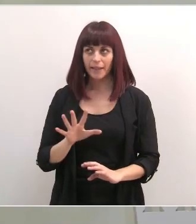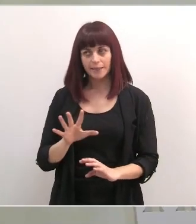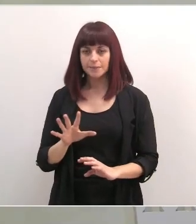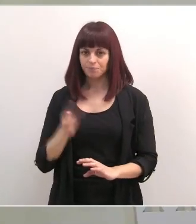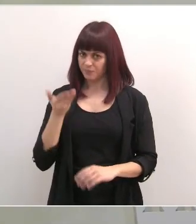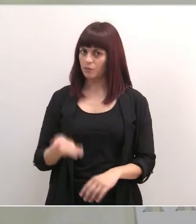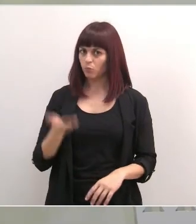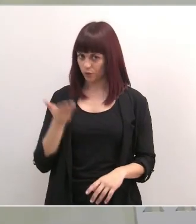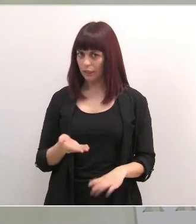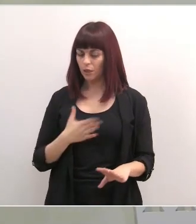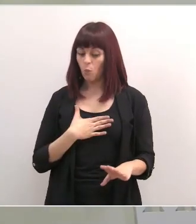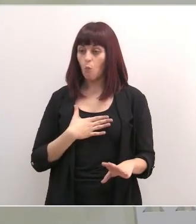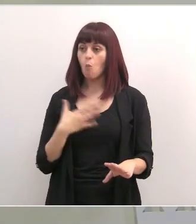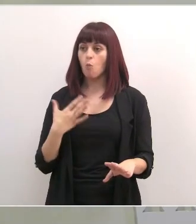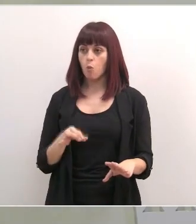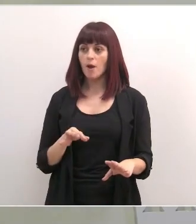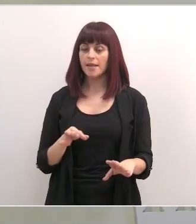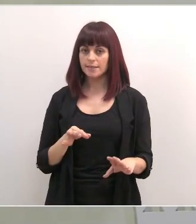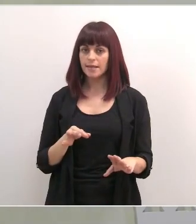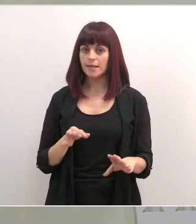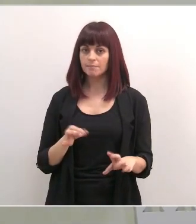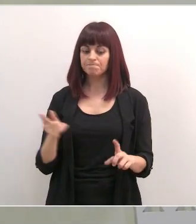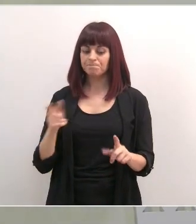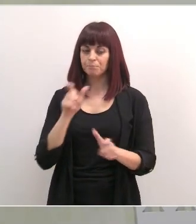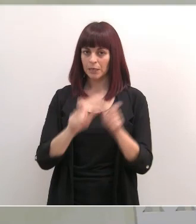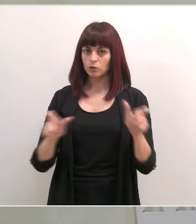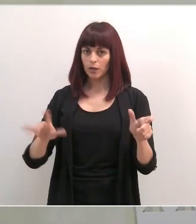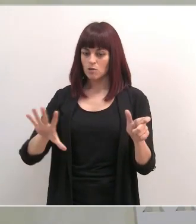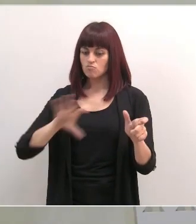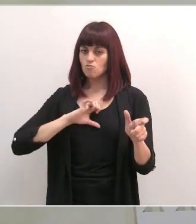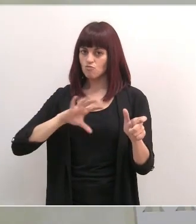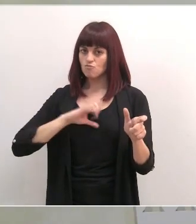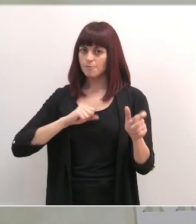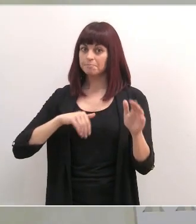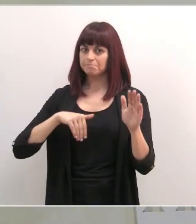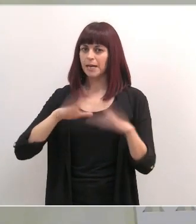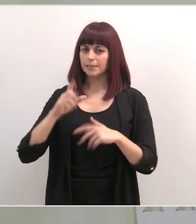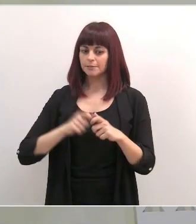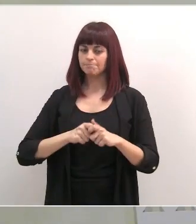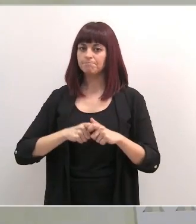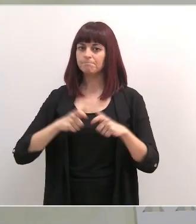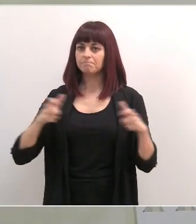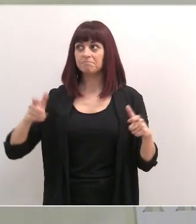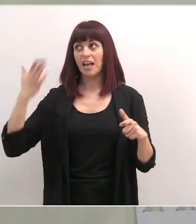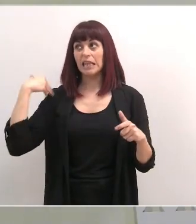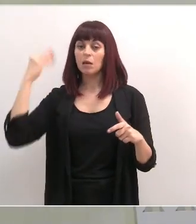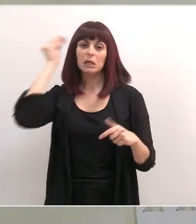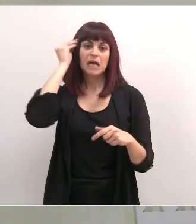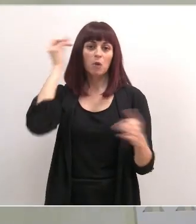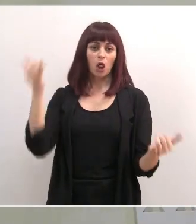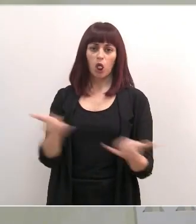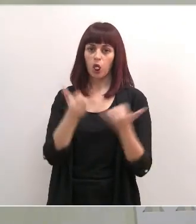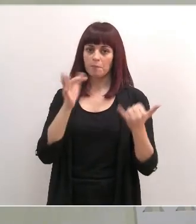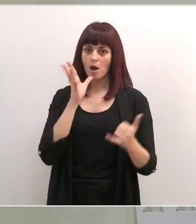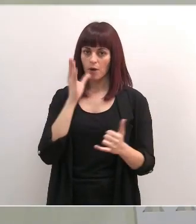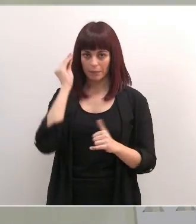principio. O sea, es probable que hayan más casos de los que antes se consideraban como anecdóticos, ¿no?